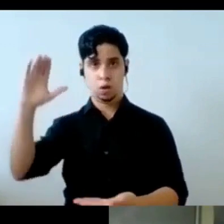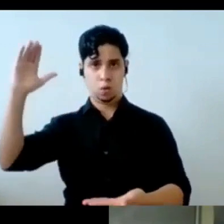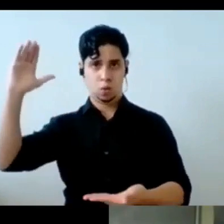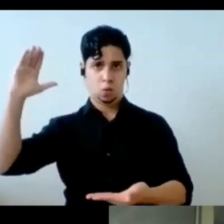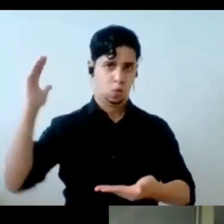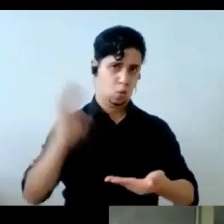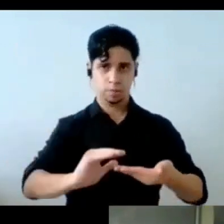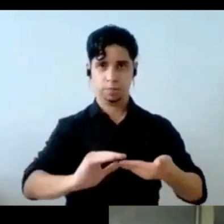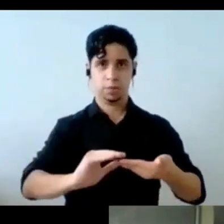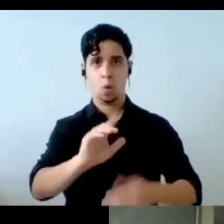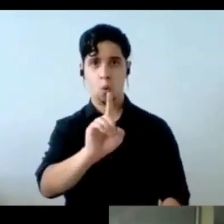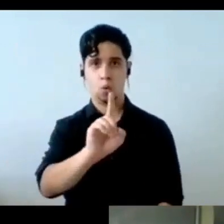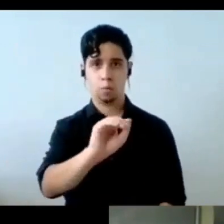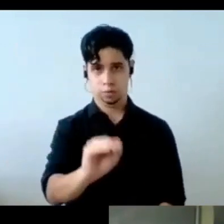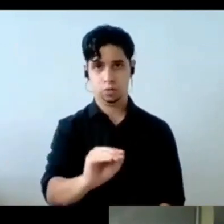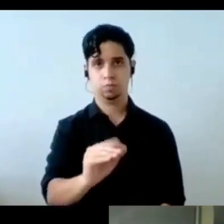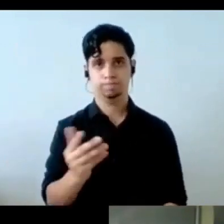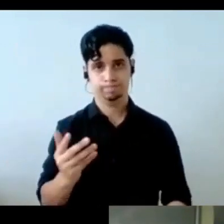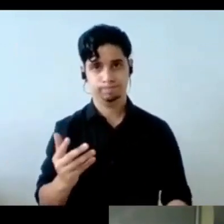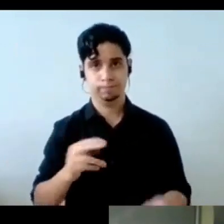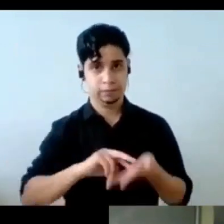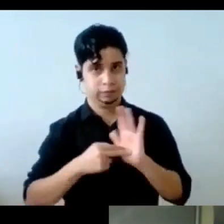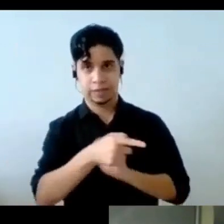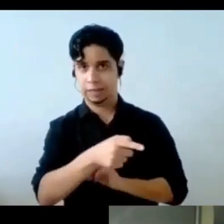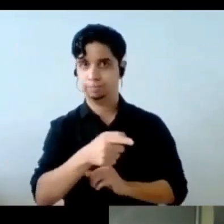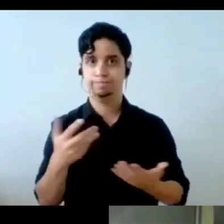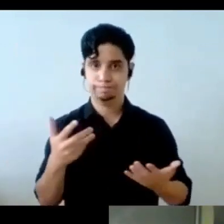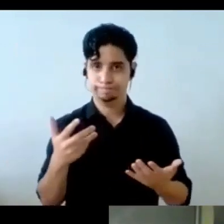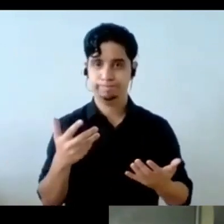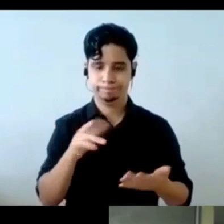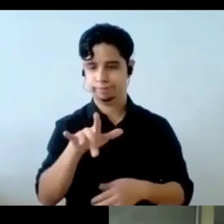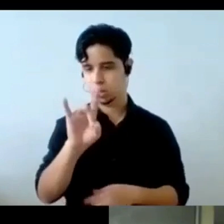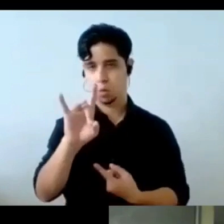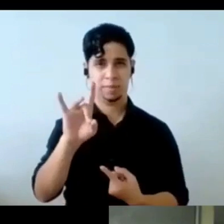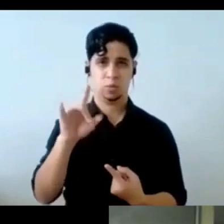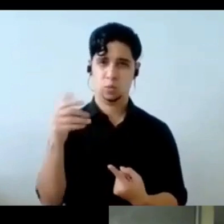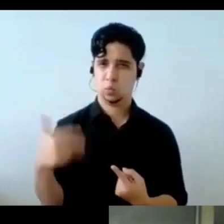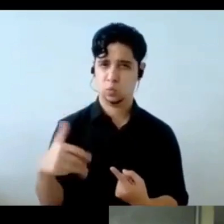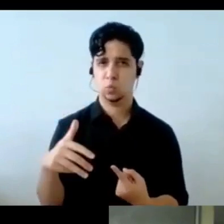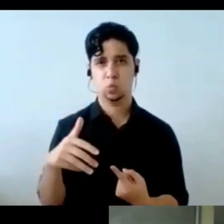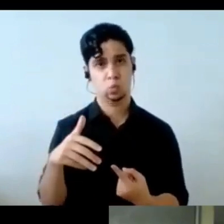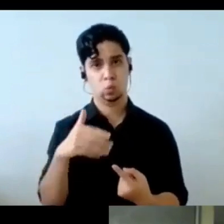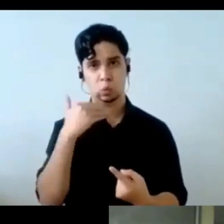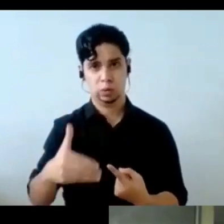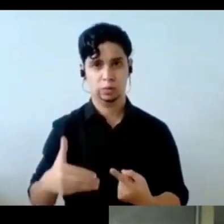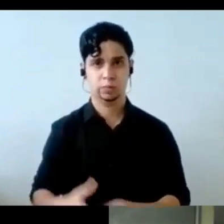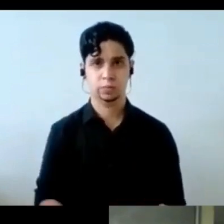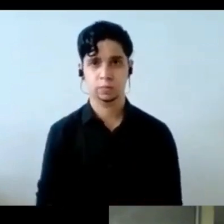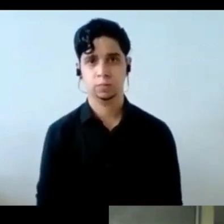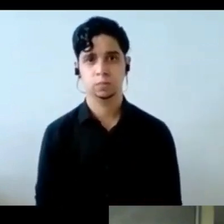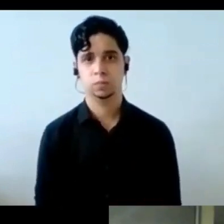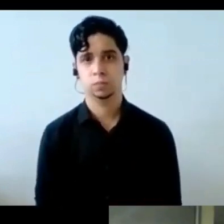murió 1%. Pues hizo un descubrimiento científico, aunque no tuviera.